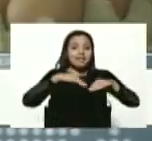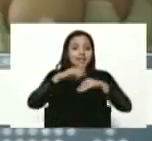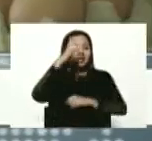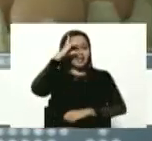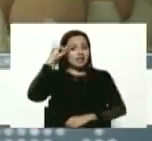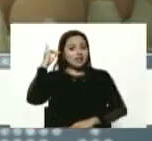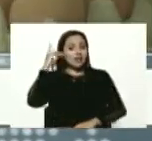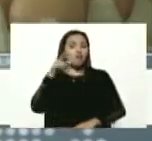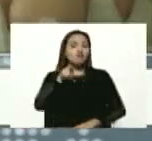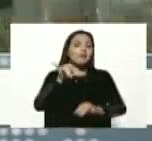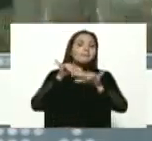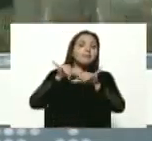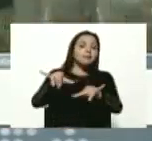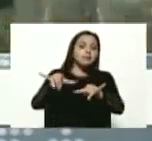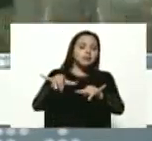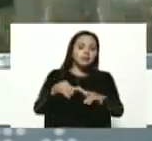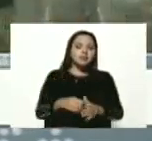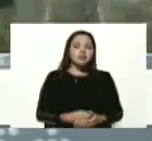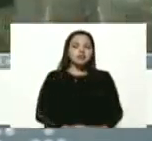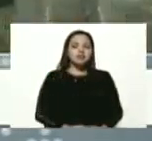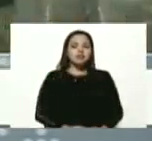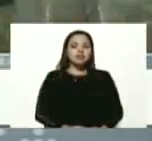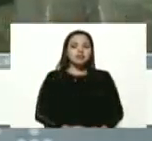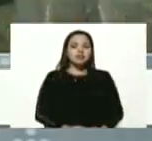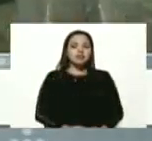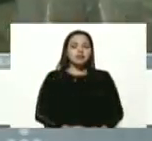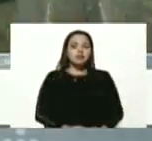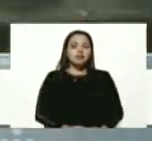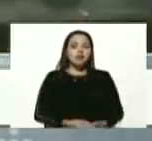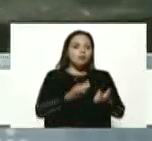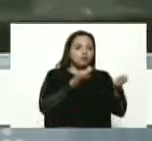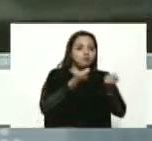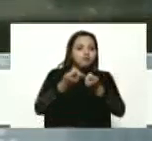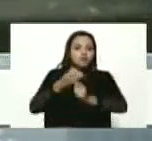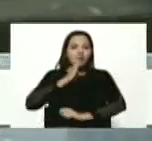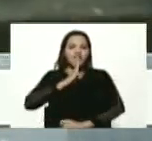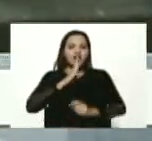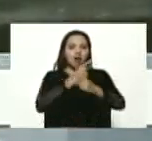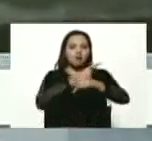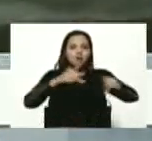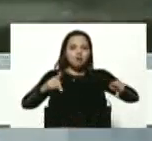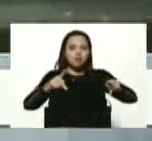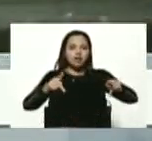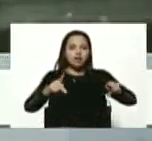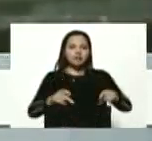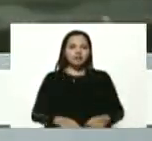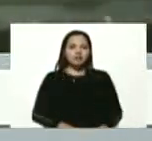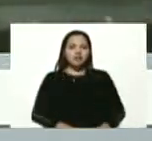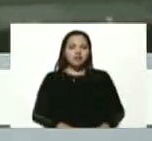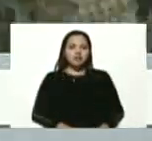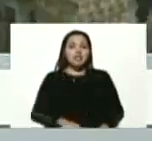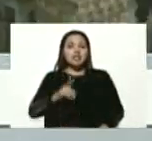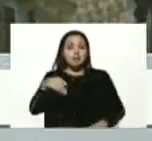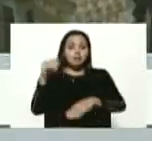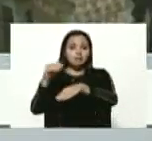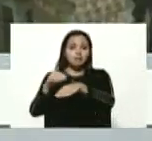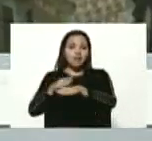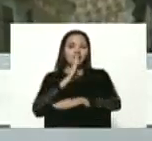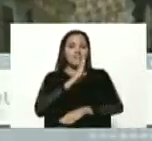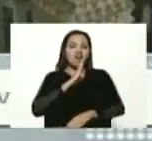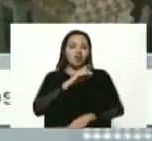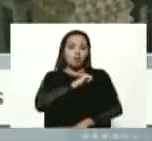Rodríguez, personalmente usted conduzca la banca pública y convoca a la banca privada